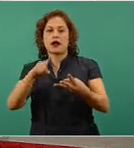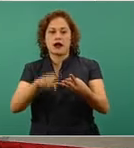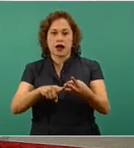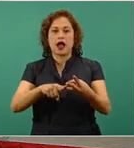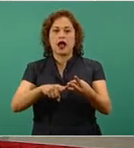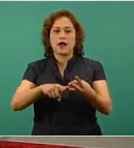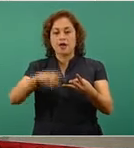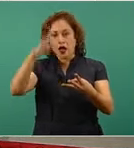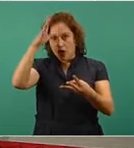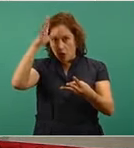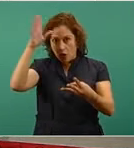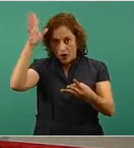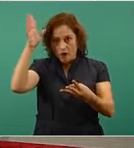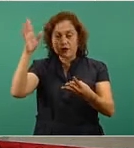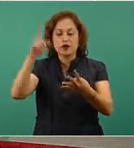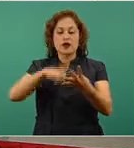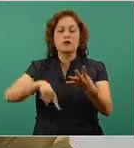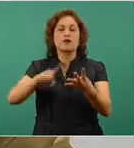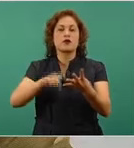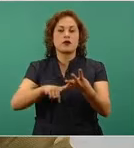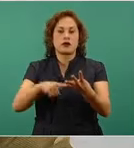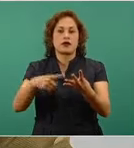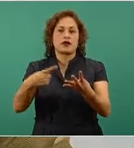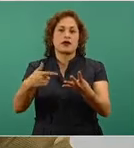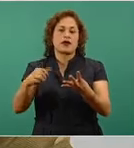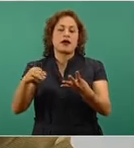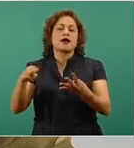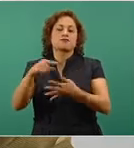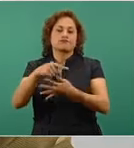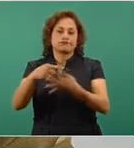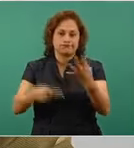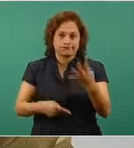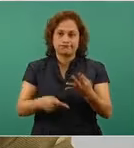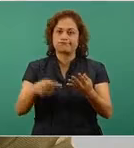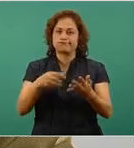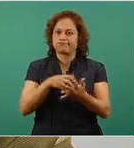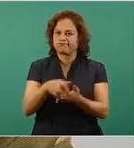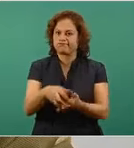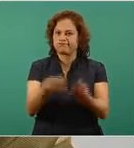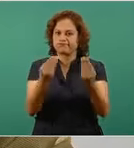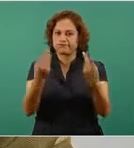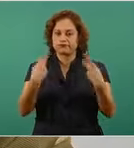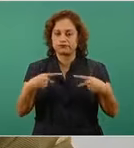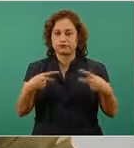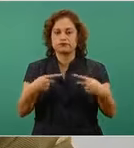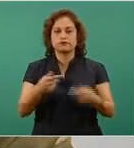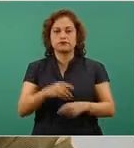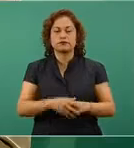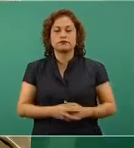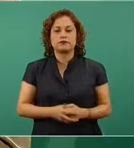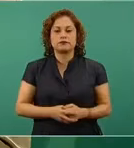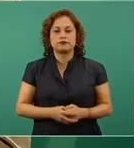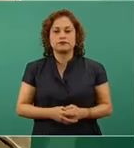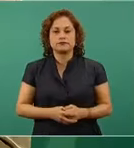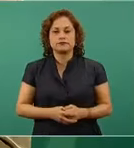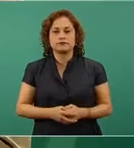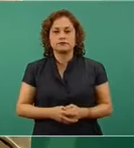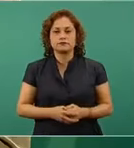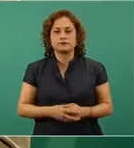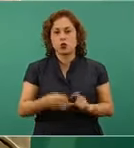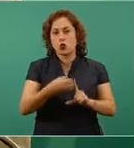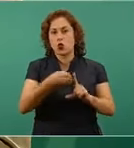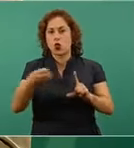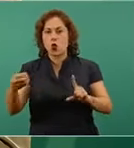Juárez, que son las delegaciones que faltan, ¿no? y son muy pobladas. Y el esquema estará anunciándose cuando